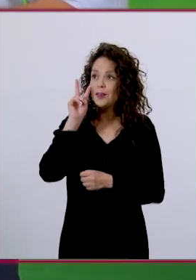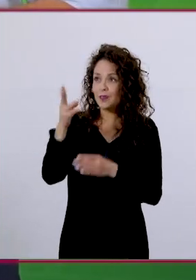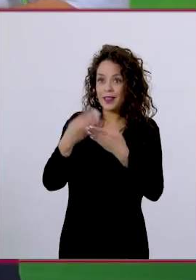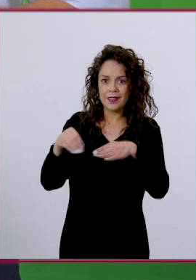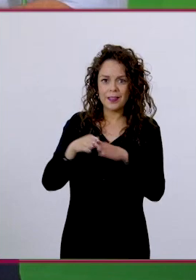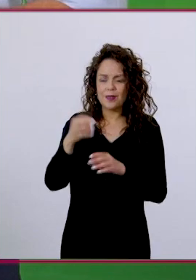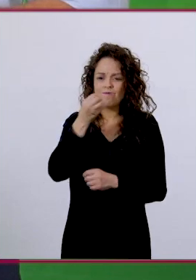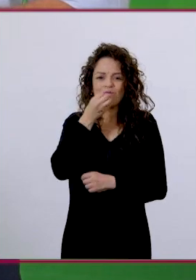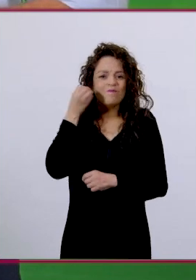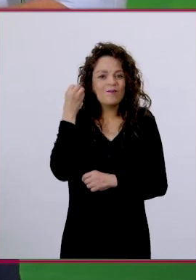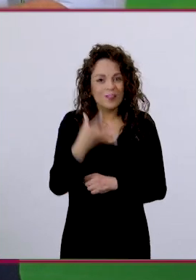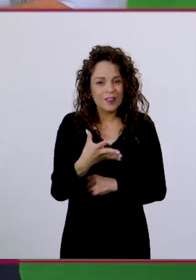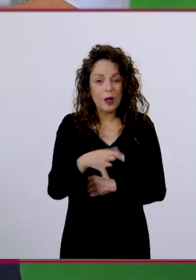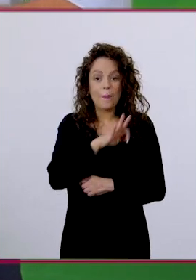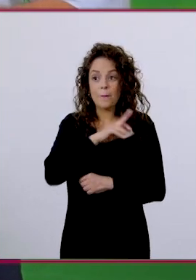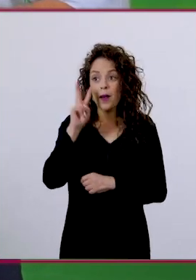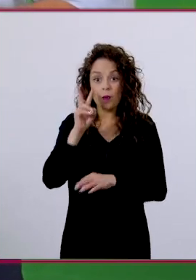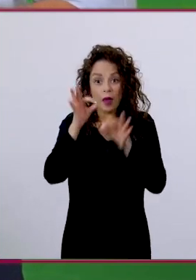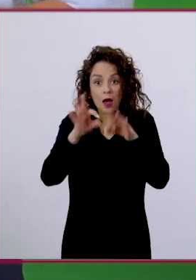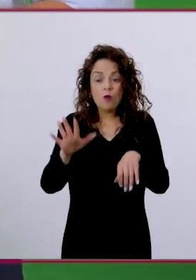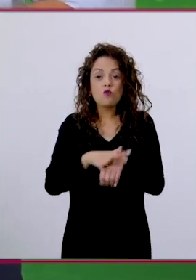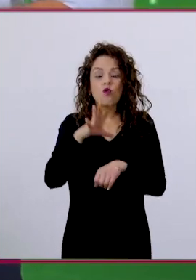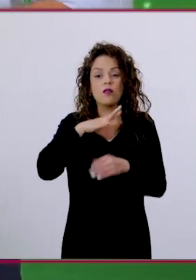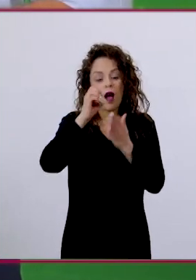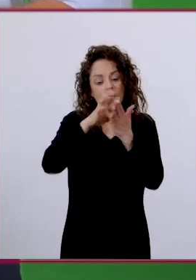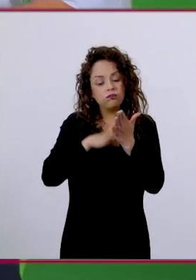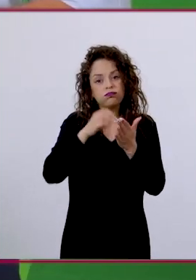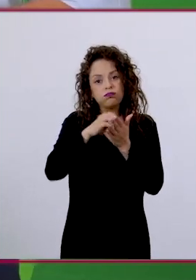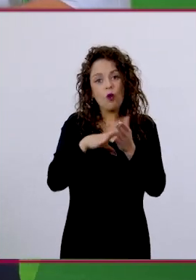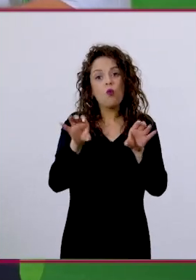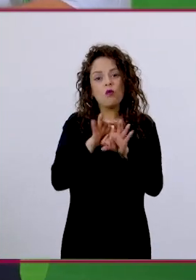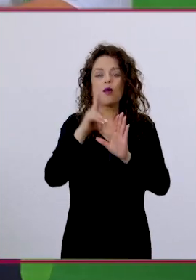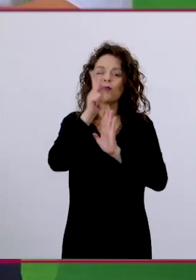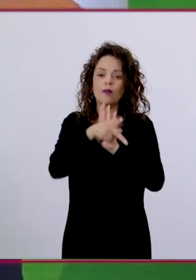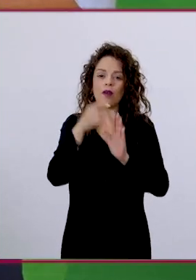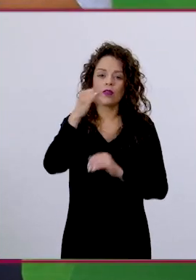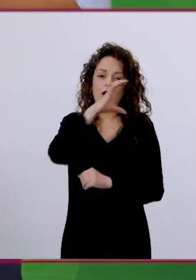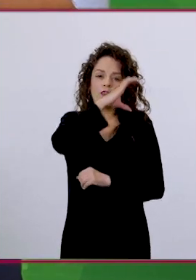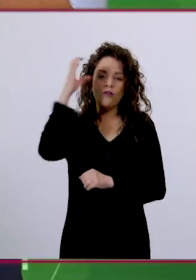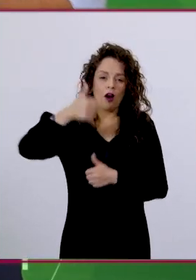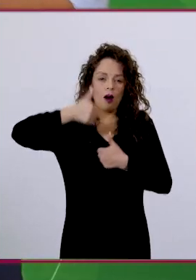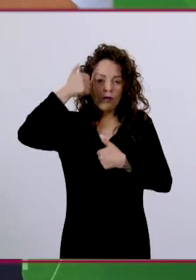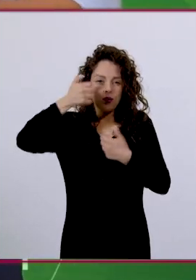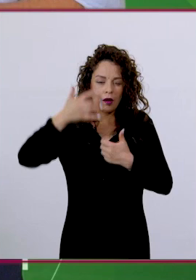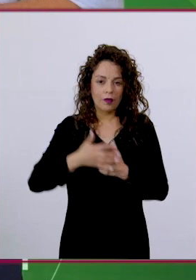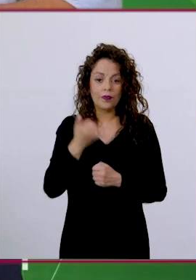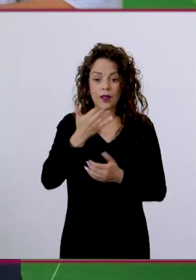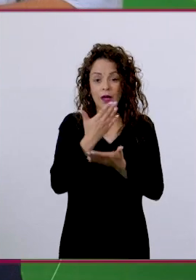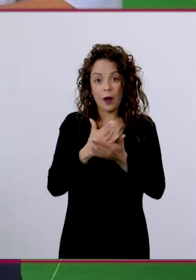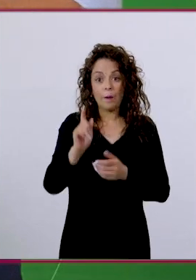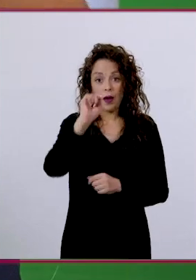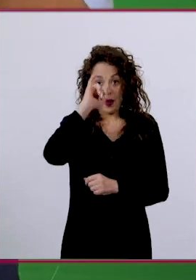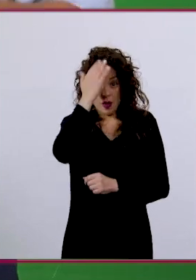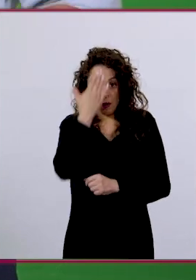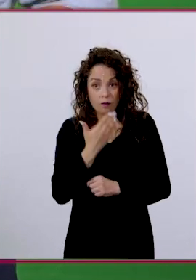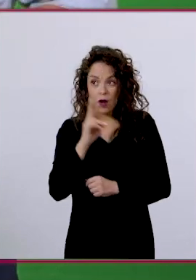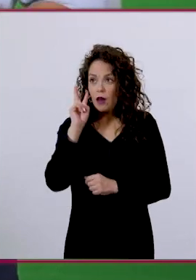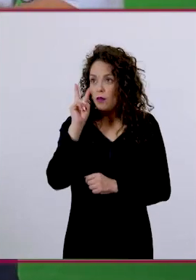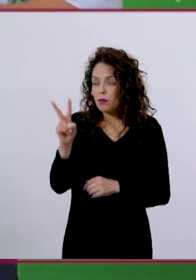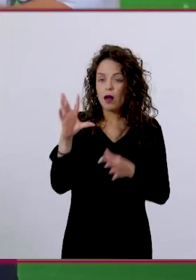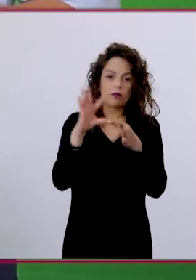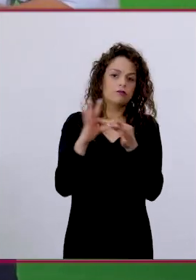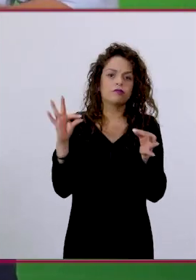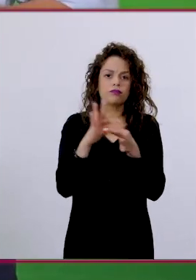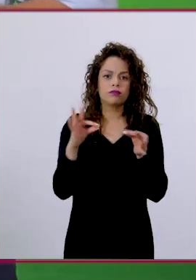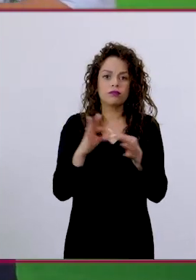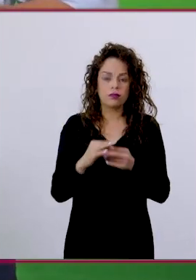Lo podemos constatar gracias a los registros fotográficos y de video que nos comparte él. Además de su buen aspecto, las imágenes y la explicación